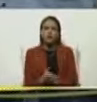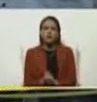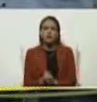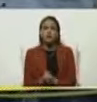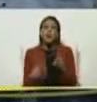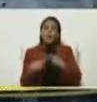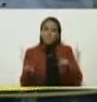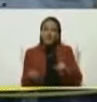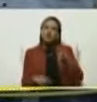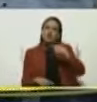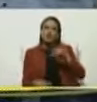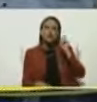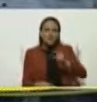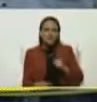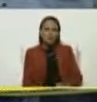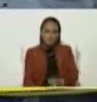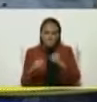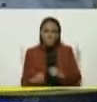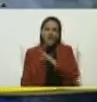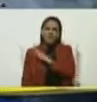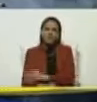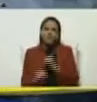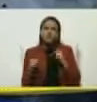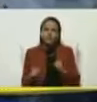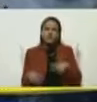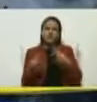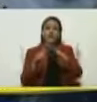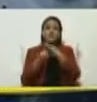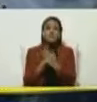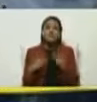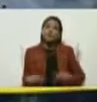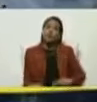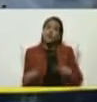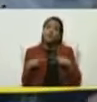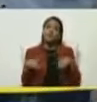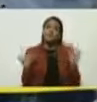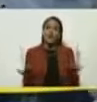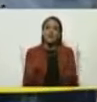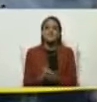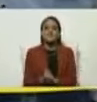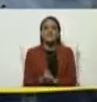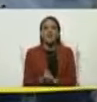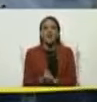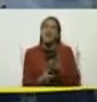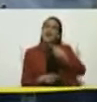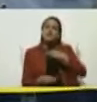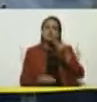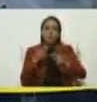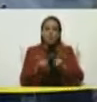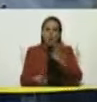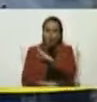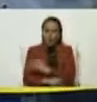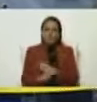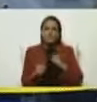Pero uno tiene que ser más duro que las dificultades que tiene la vida. Y fortalecerse de las